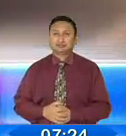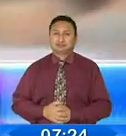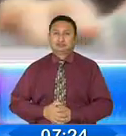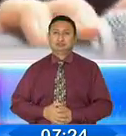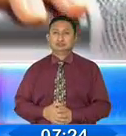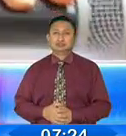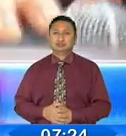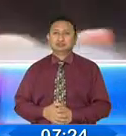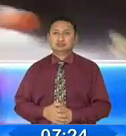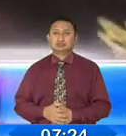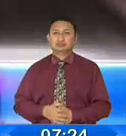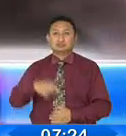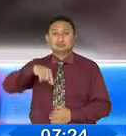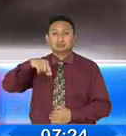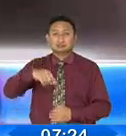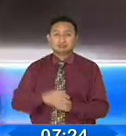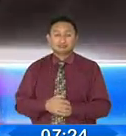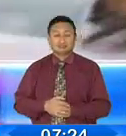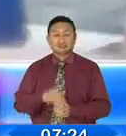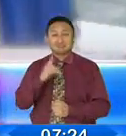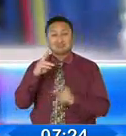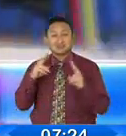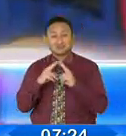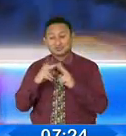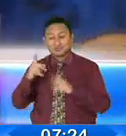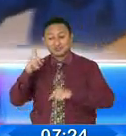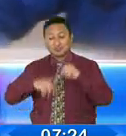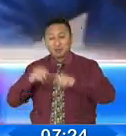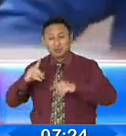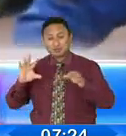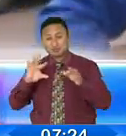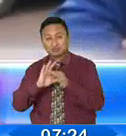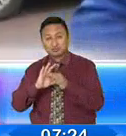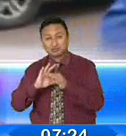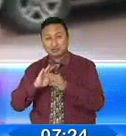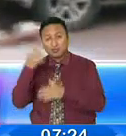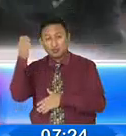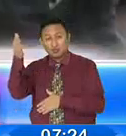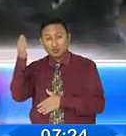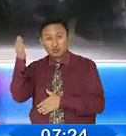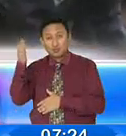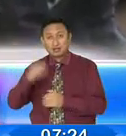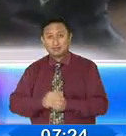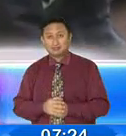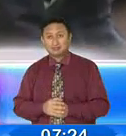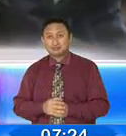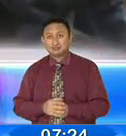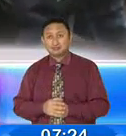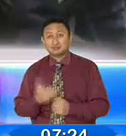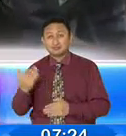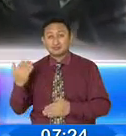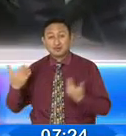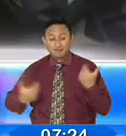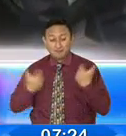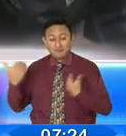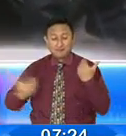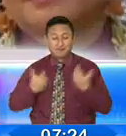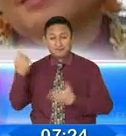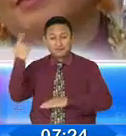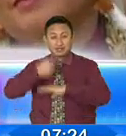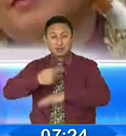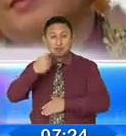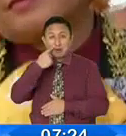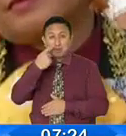Un gesto para reconocer al amigo, al compañero, al maestro. ¡Feliz día, papi! Bueno, el